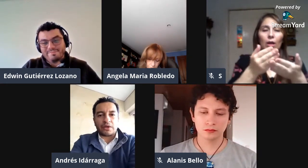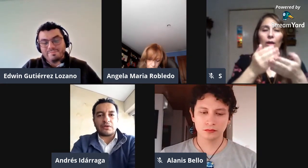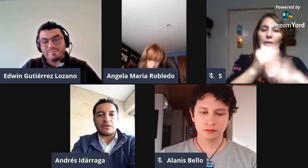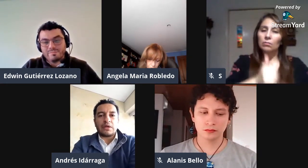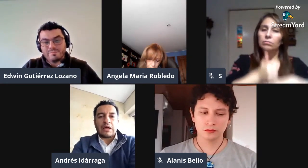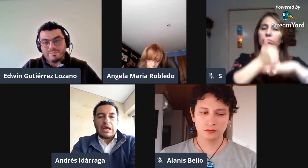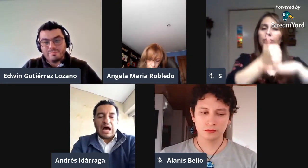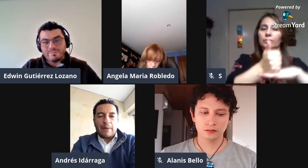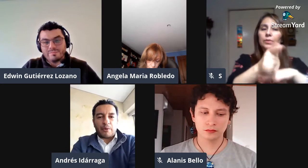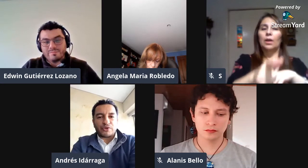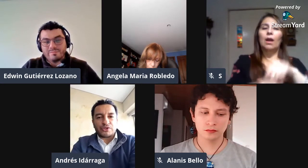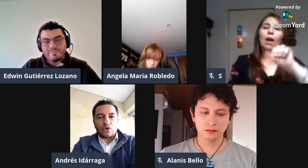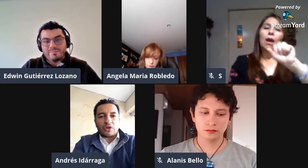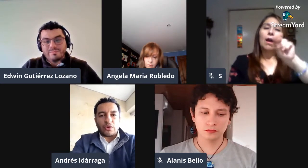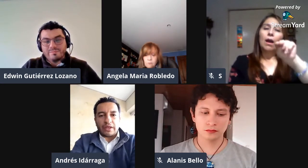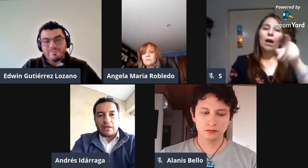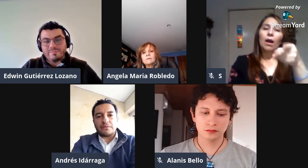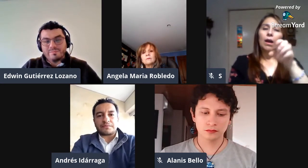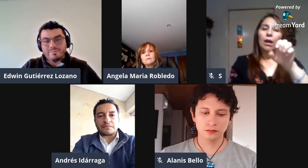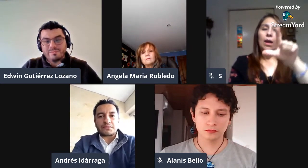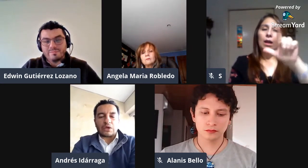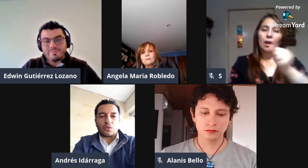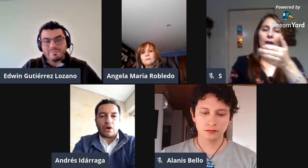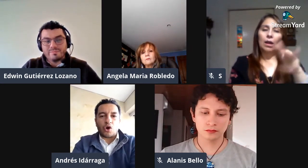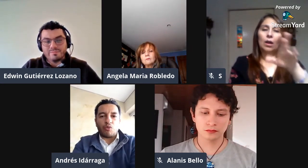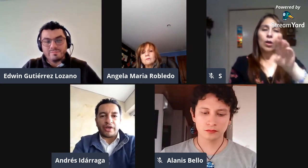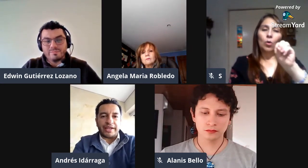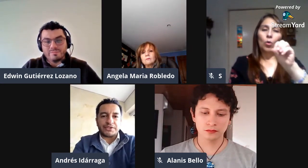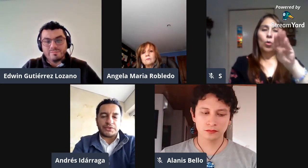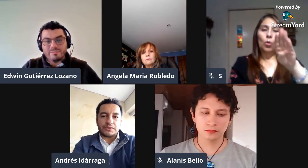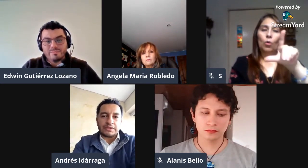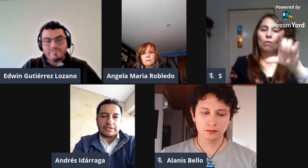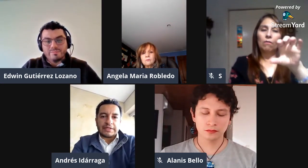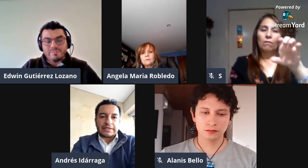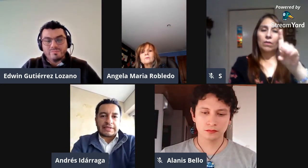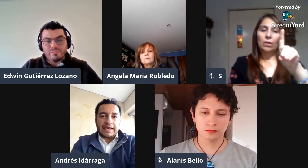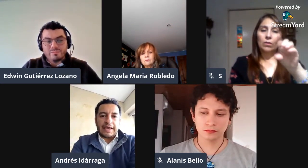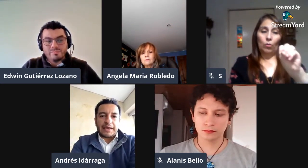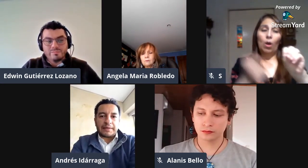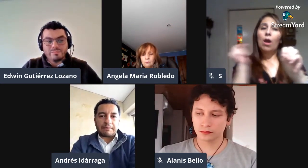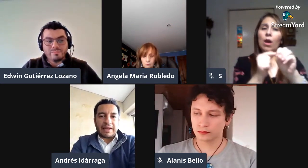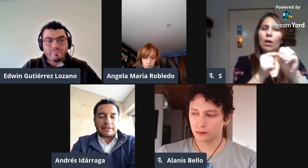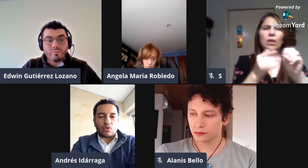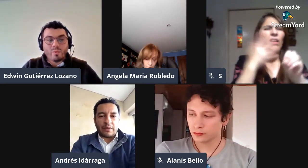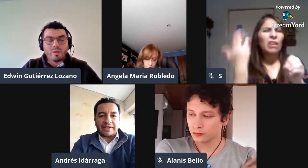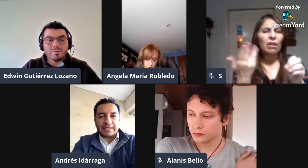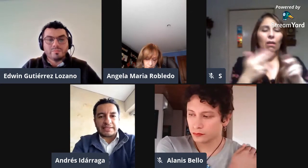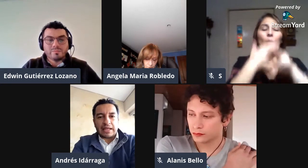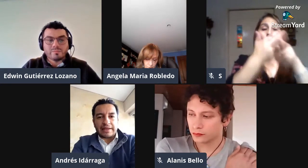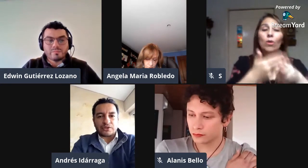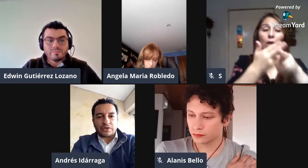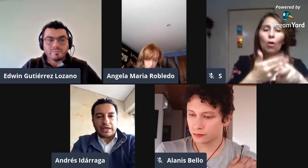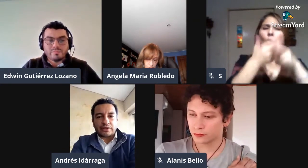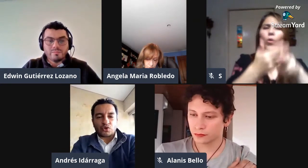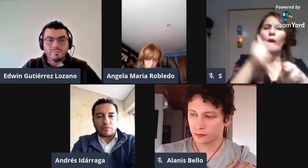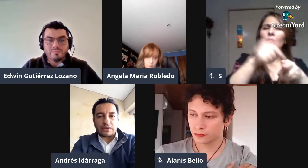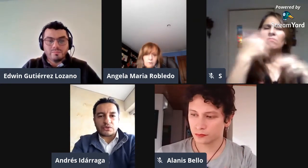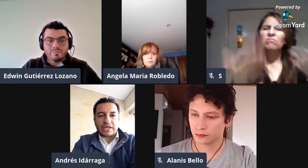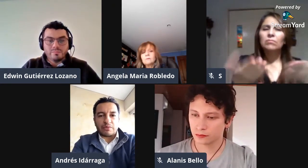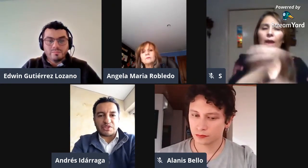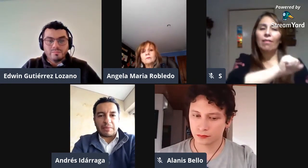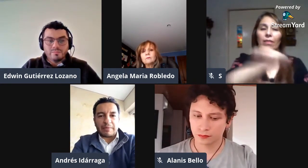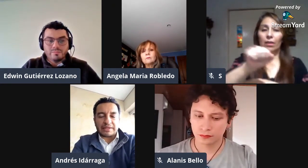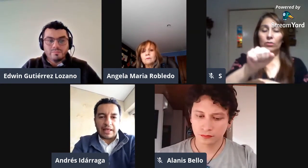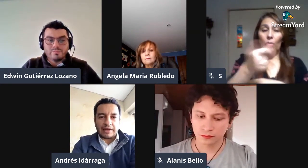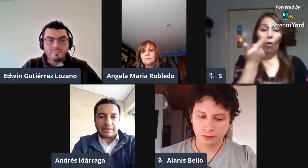María Robledo, a propósito del cuidado como derecho, que particularmente desde la Dirección de Derechos